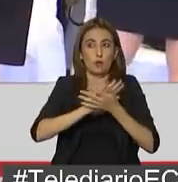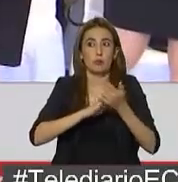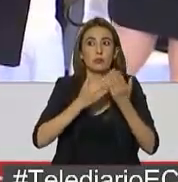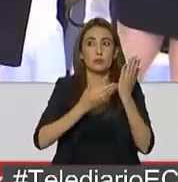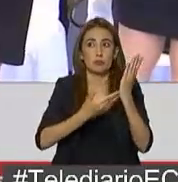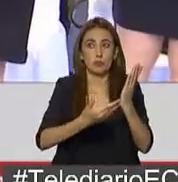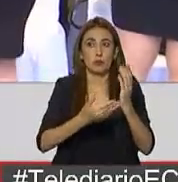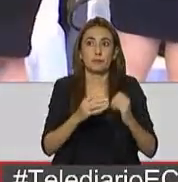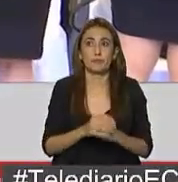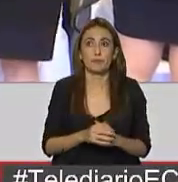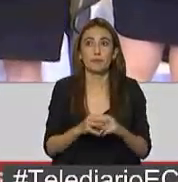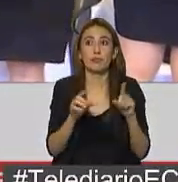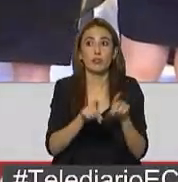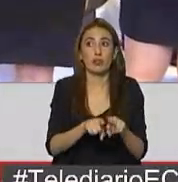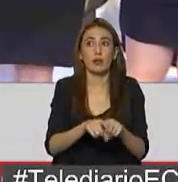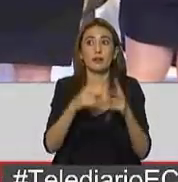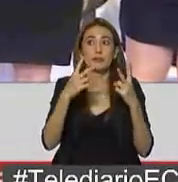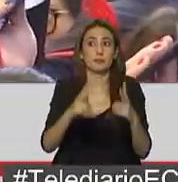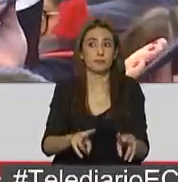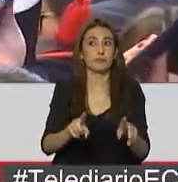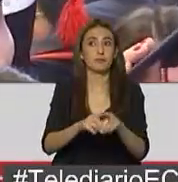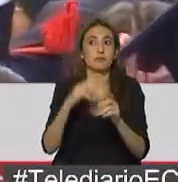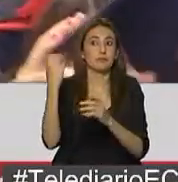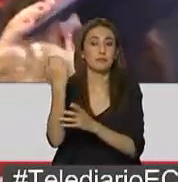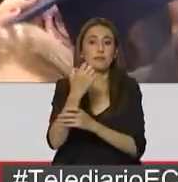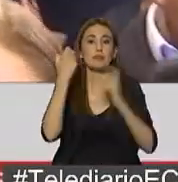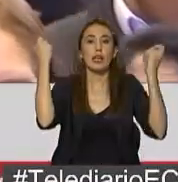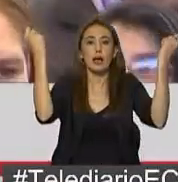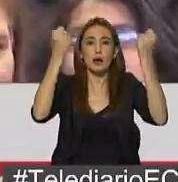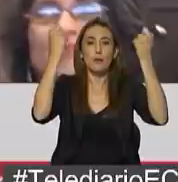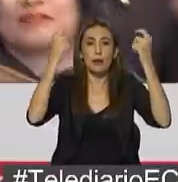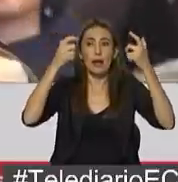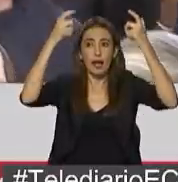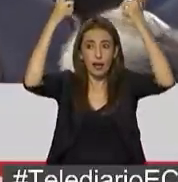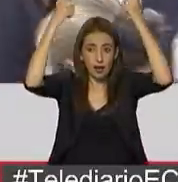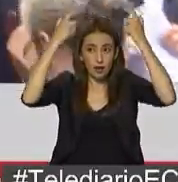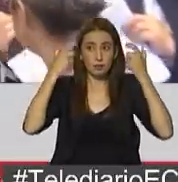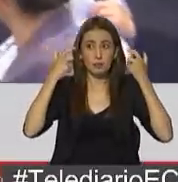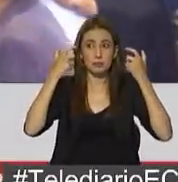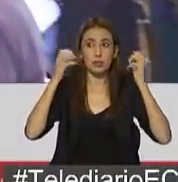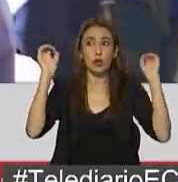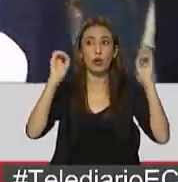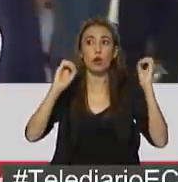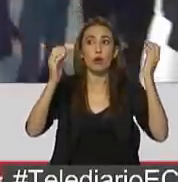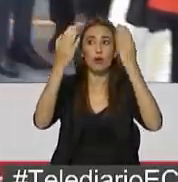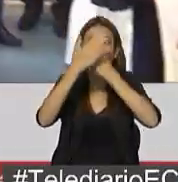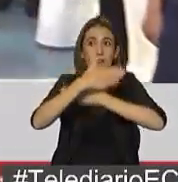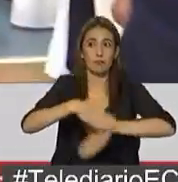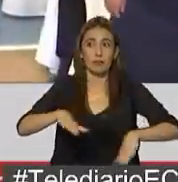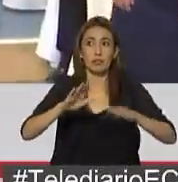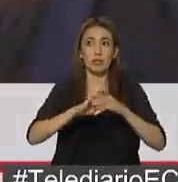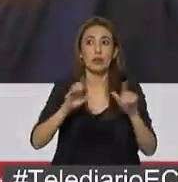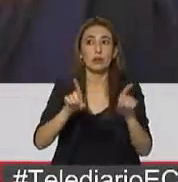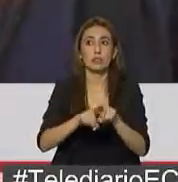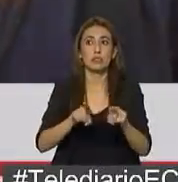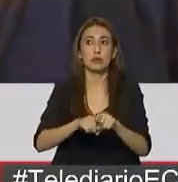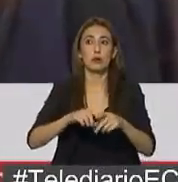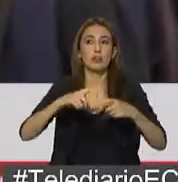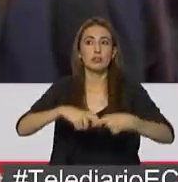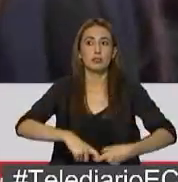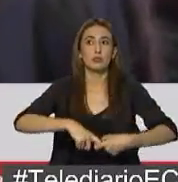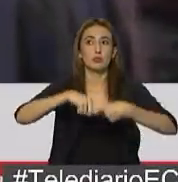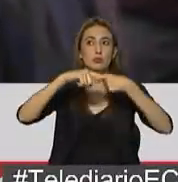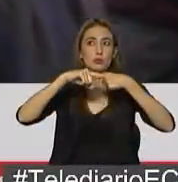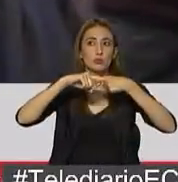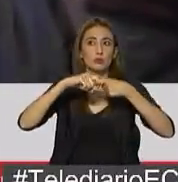modalidades. Asimismo, mientras dure el estado de emergencia, los festejos por graduaciones o por finalización del año quedan estrictamente prohibidos